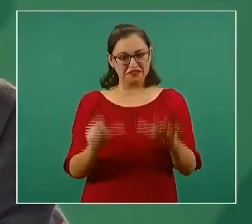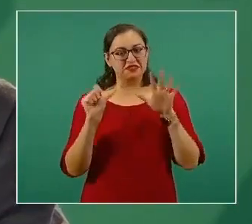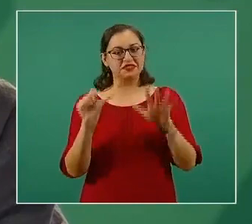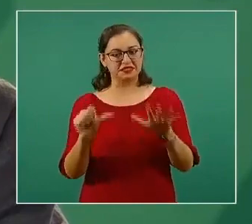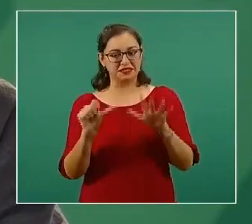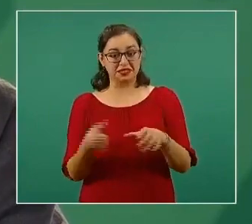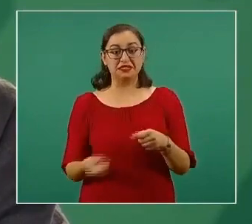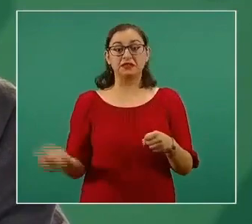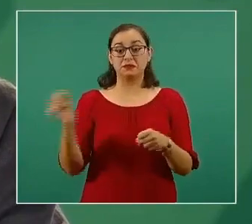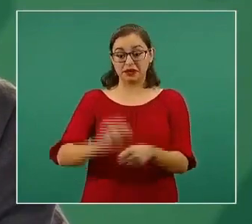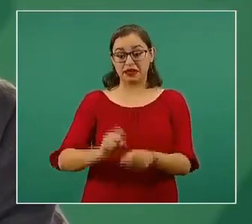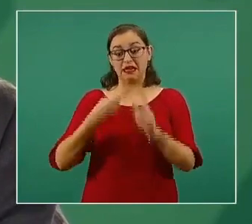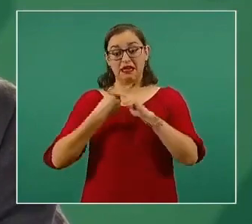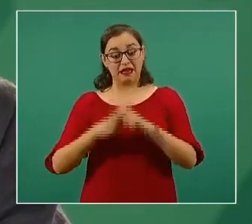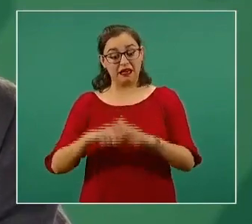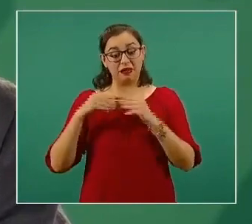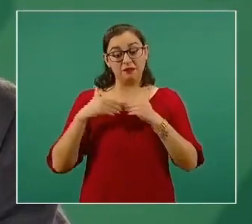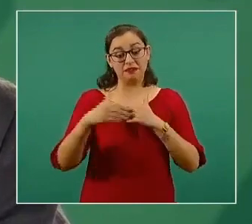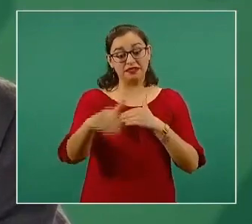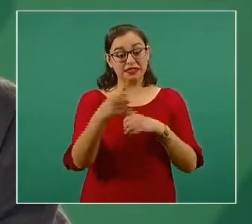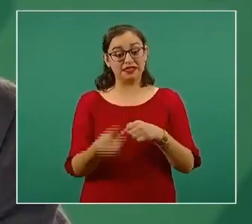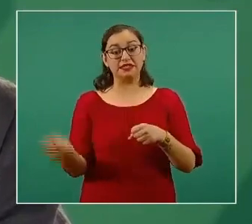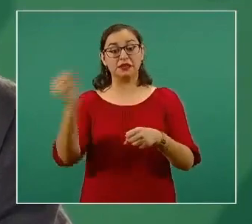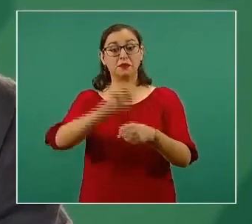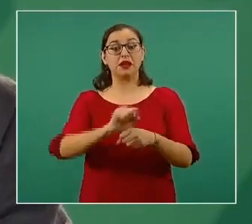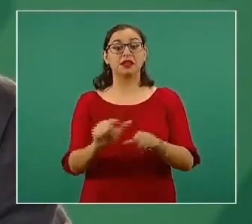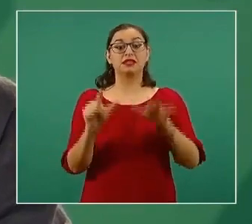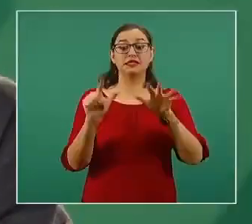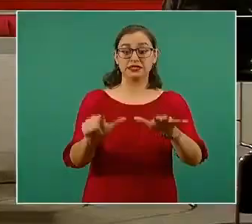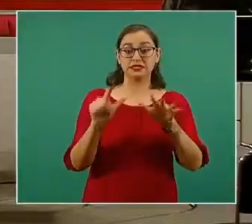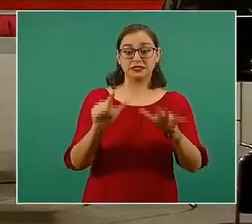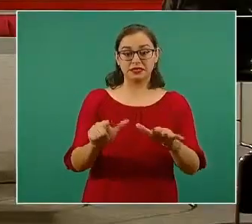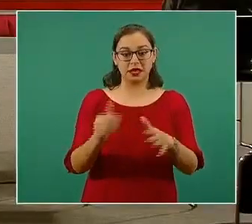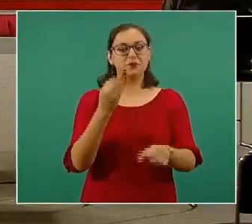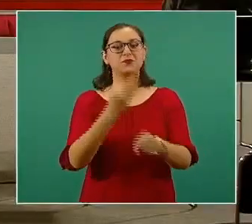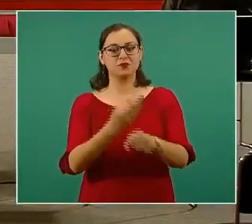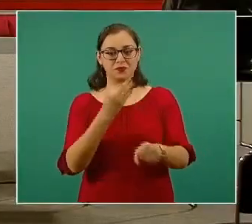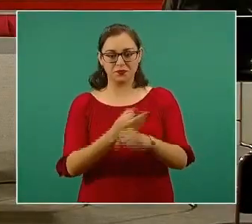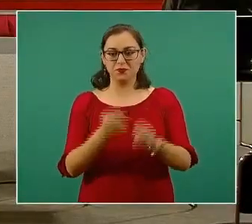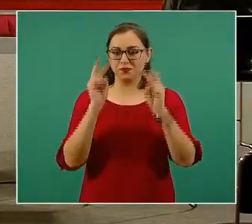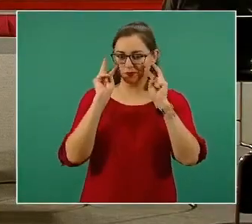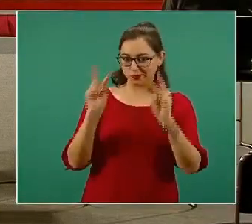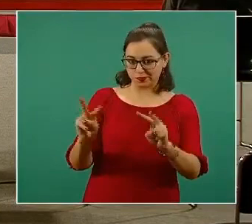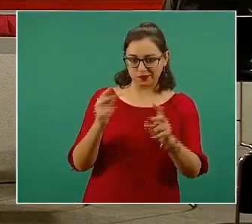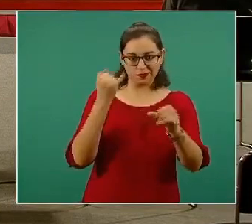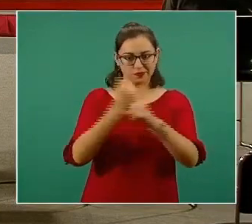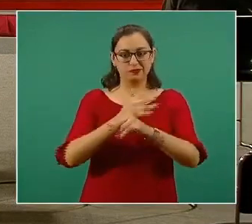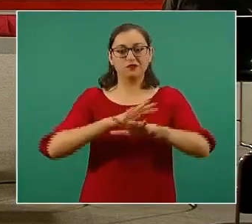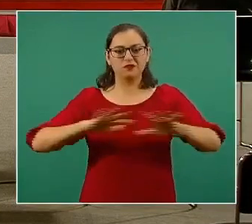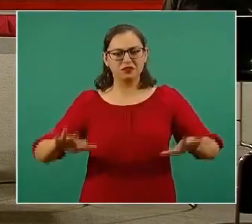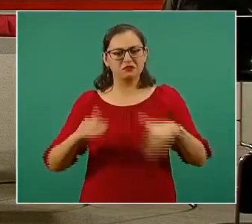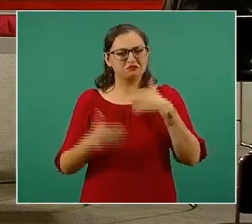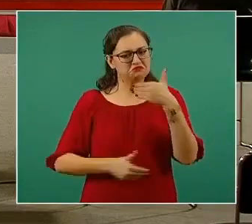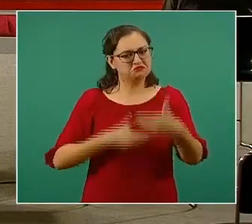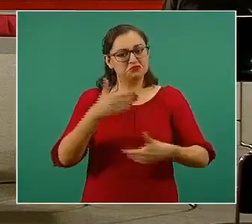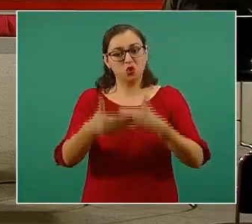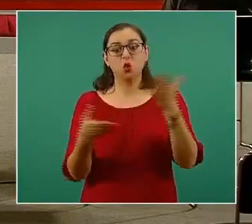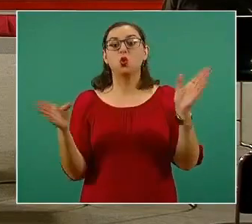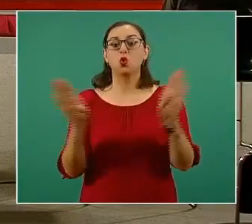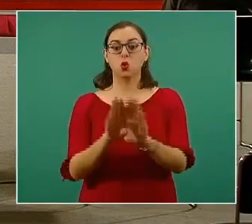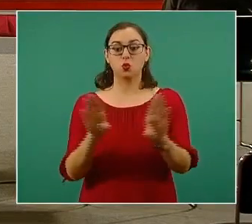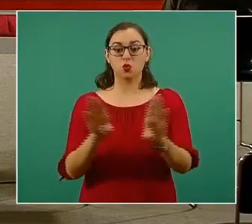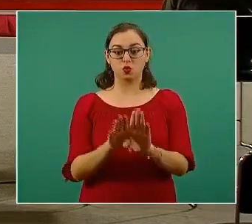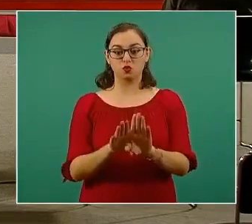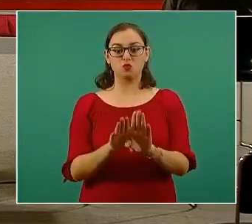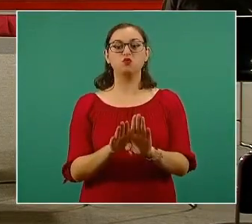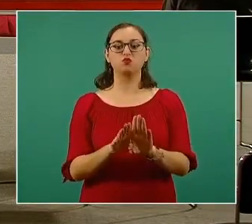la semana número 17 de esta reducción. Vamos a observar a lo largo de la semana, pero todo indica que se va a conservar